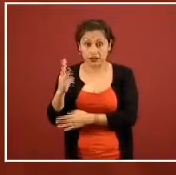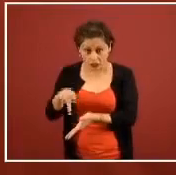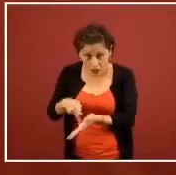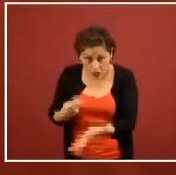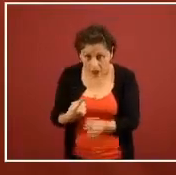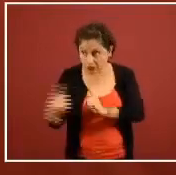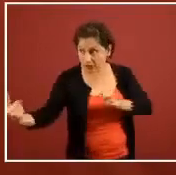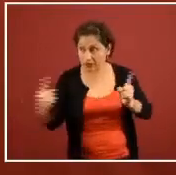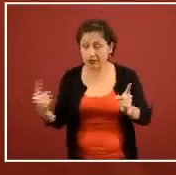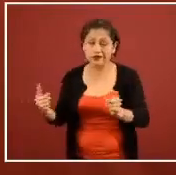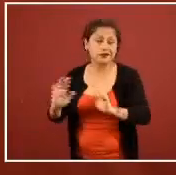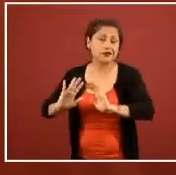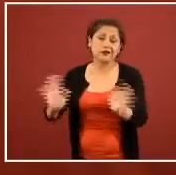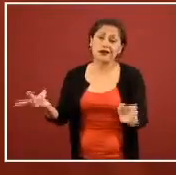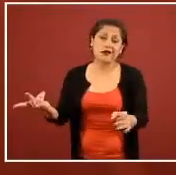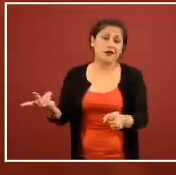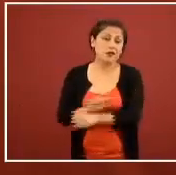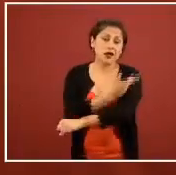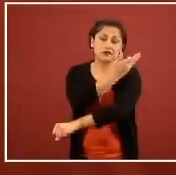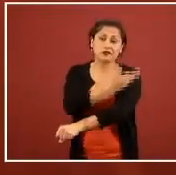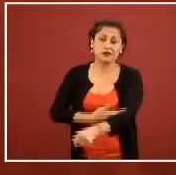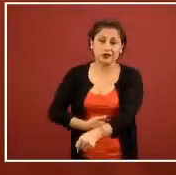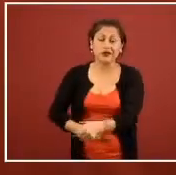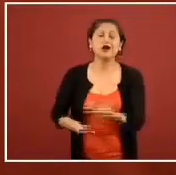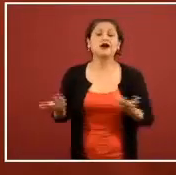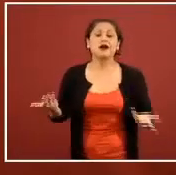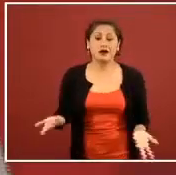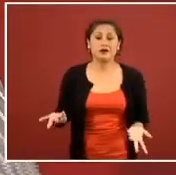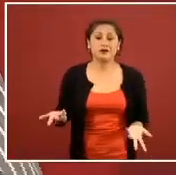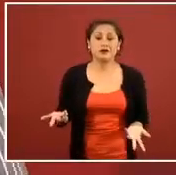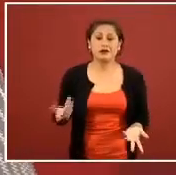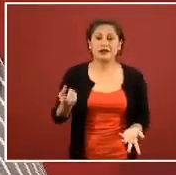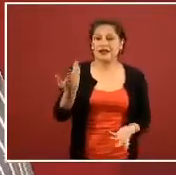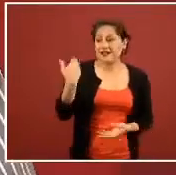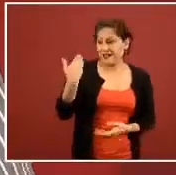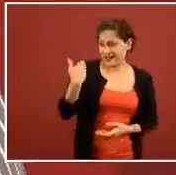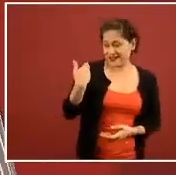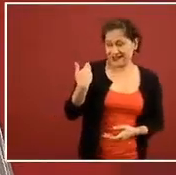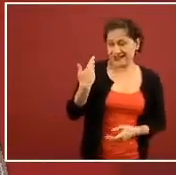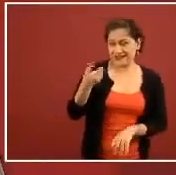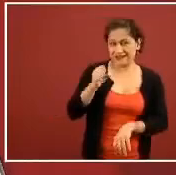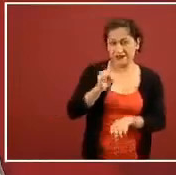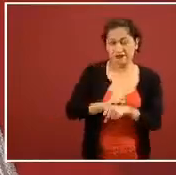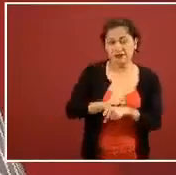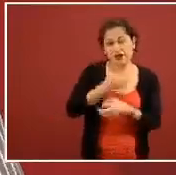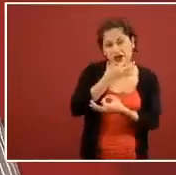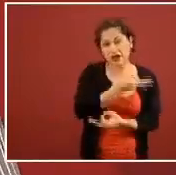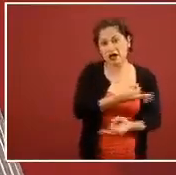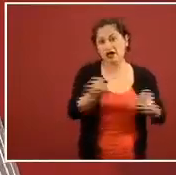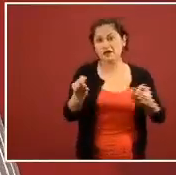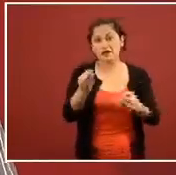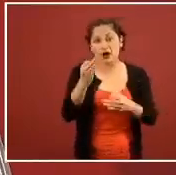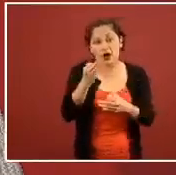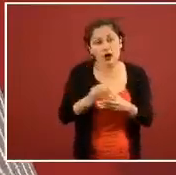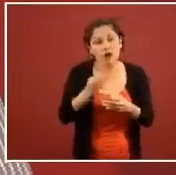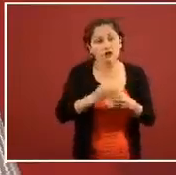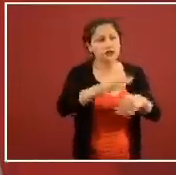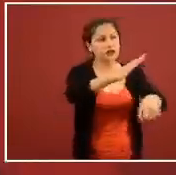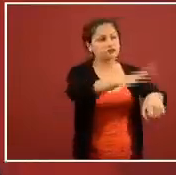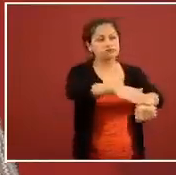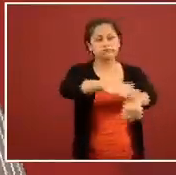un fin de semana cuando hablamos de la última oportunidad para reducir el número de contagios y hicimos un